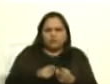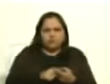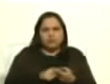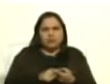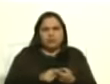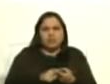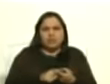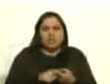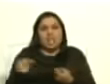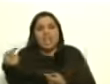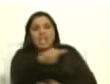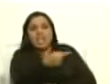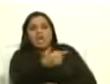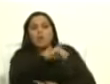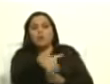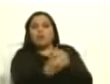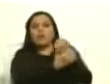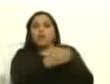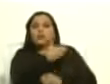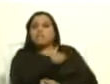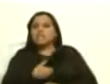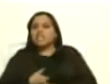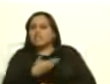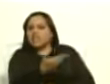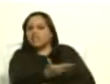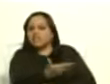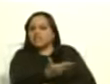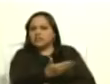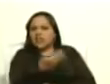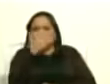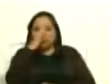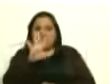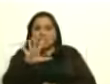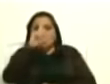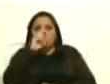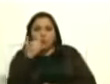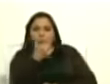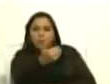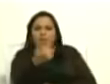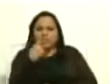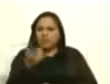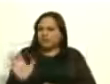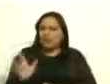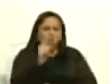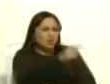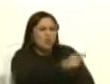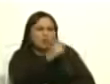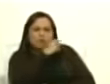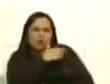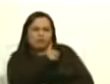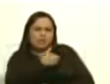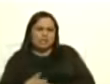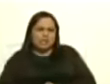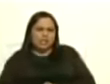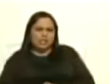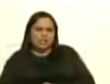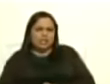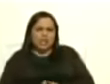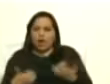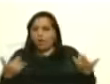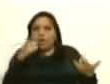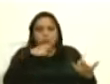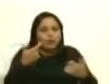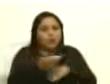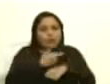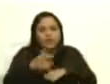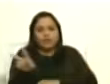dijeron que era el presidente de Venezuela. Pasaron 5 años y dijeron, no, él tampoco es presidente. Pero entonces ahora no hay gobierno en